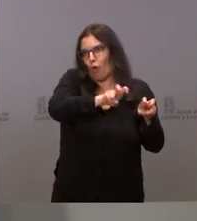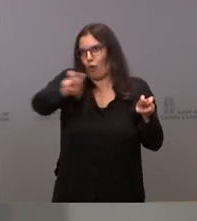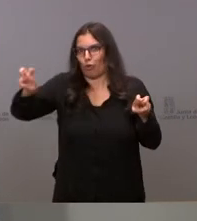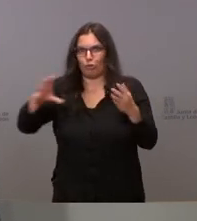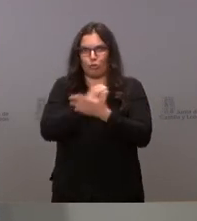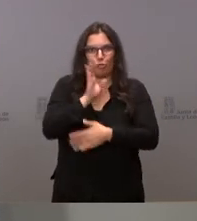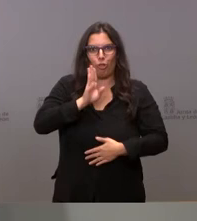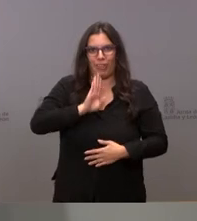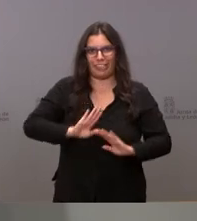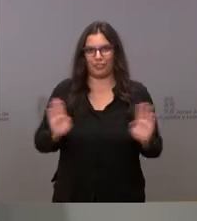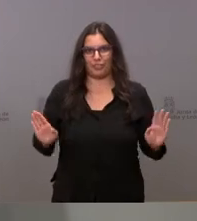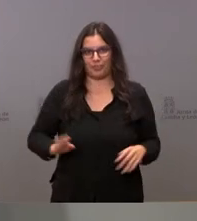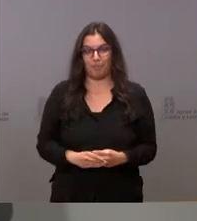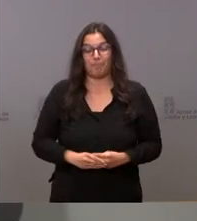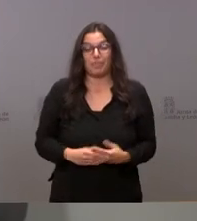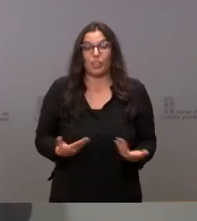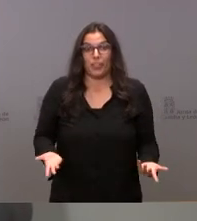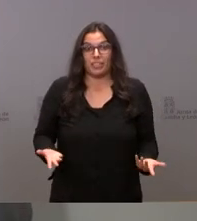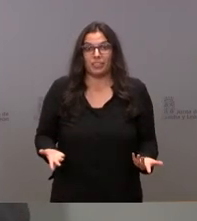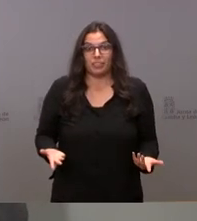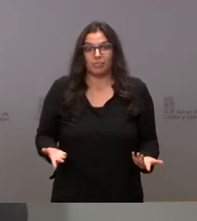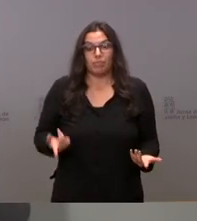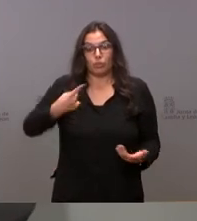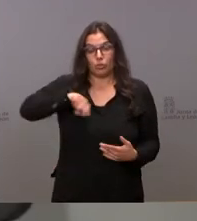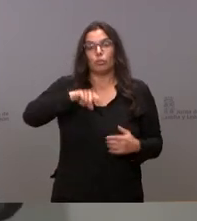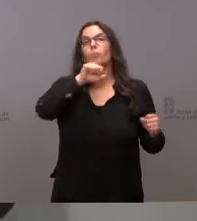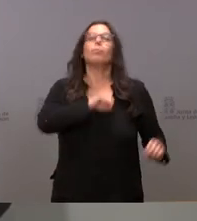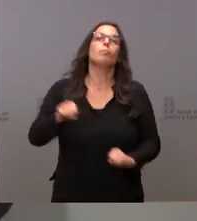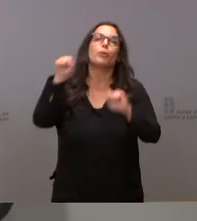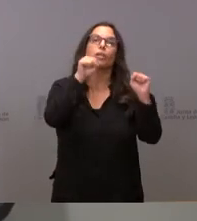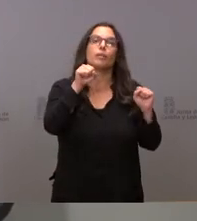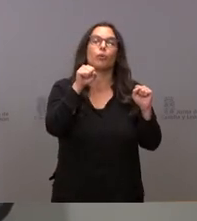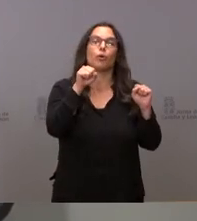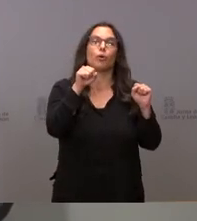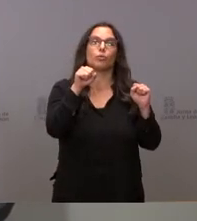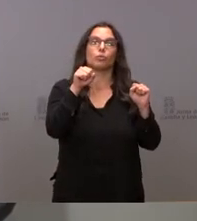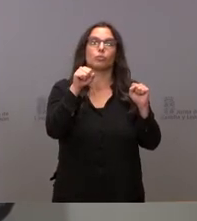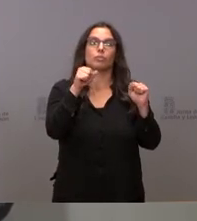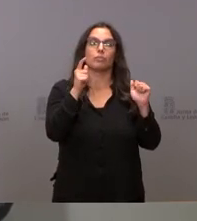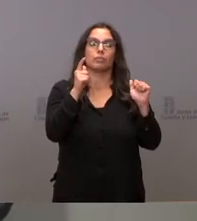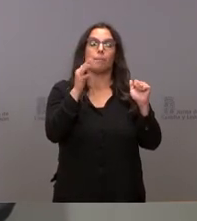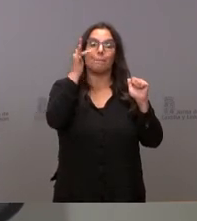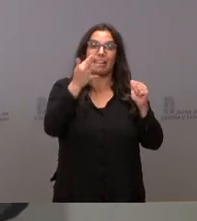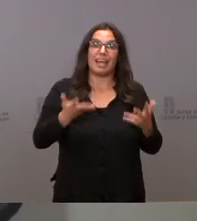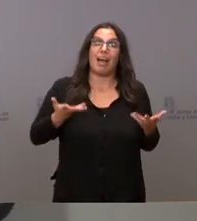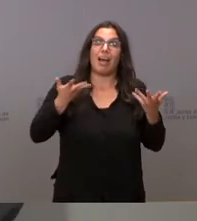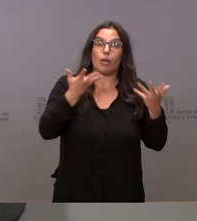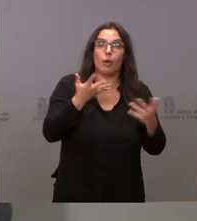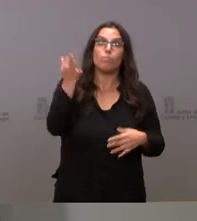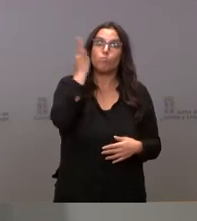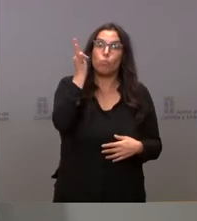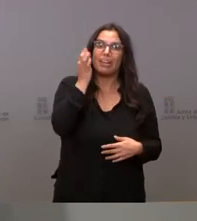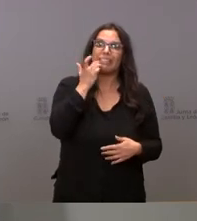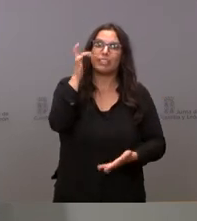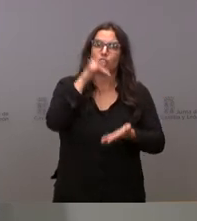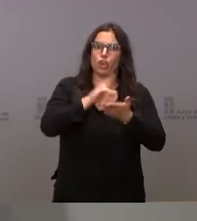delitos. Por tanto, nosotros protegemos y damos ayuda a las mujeres que